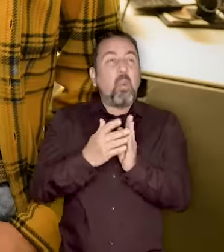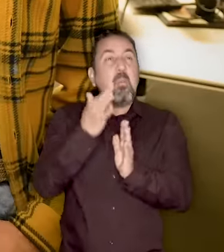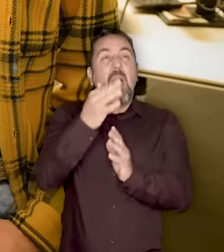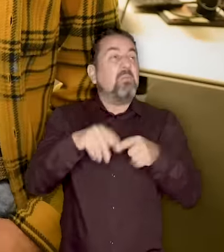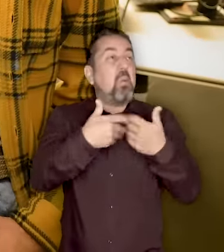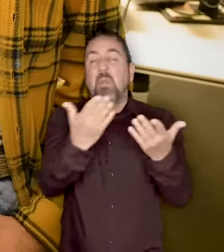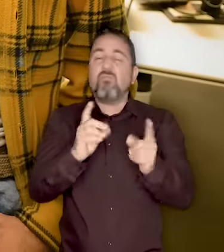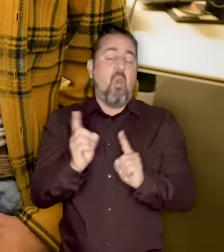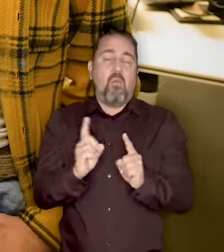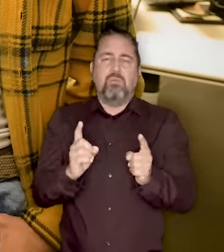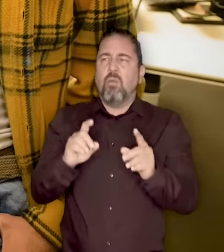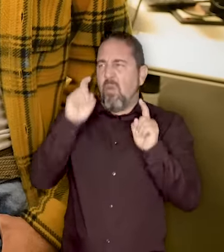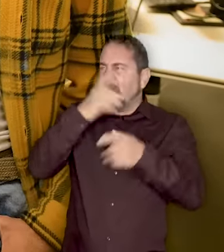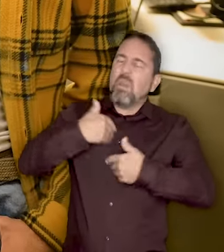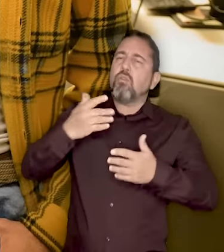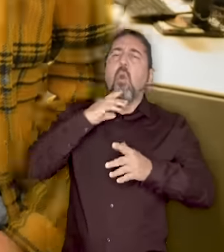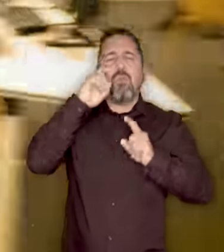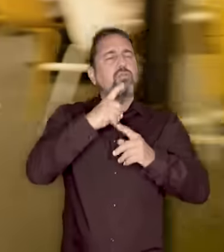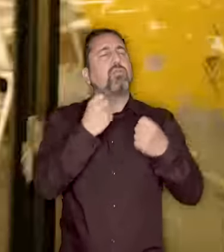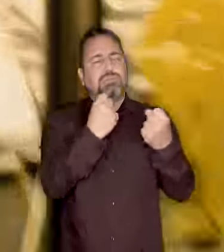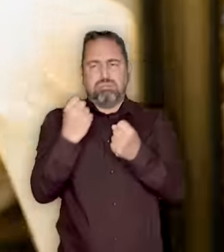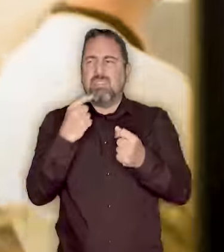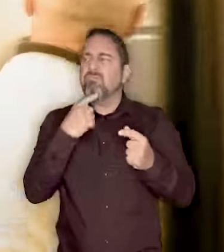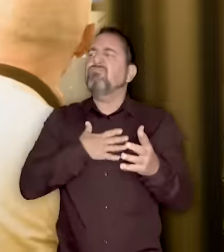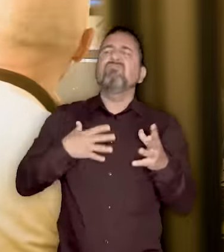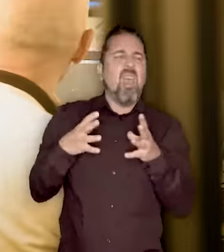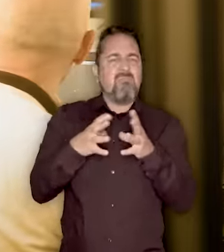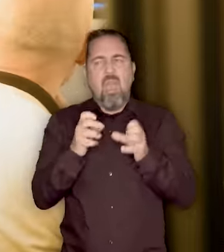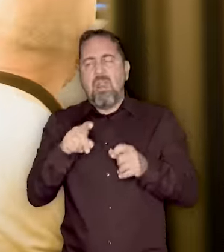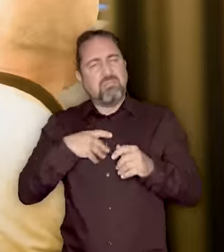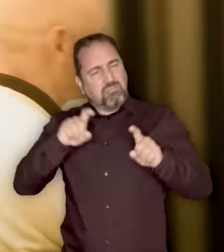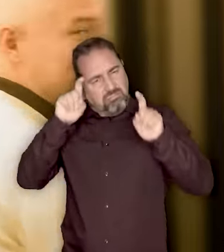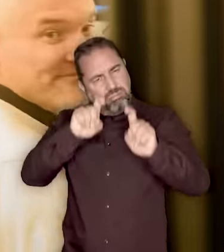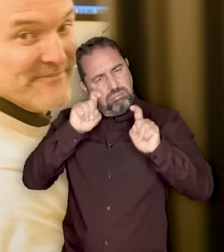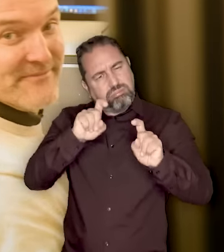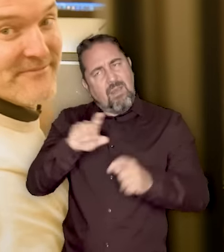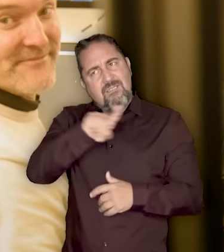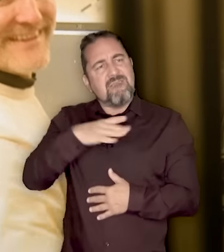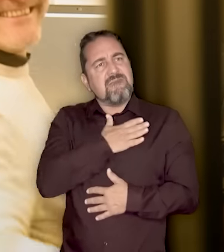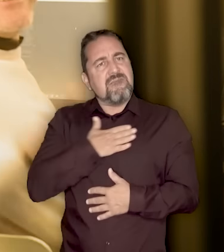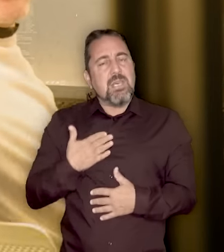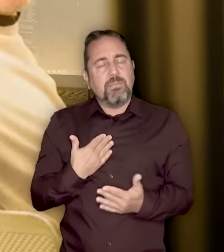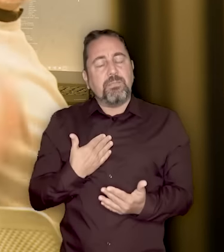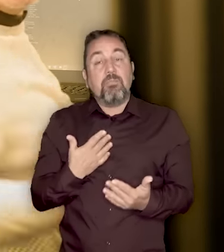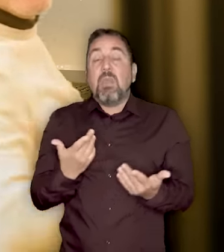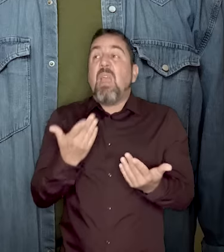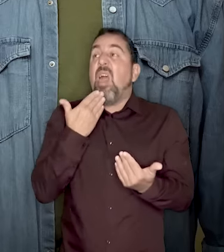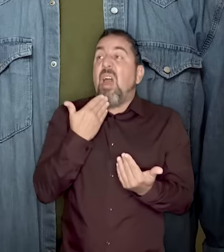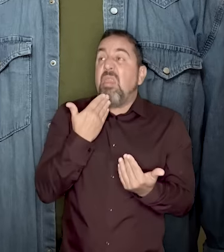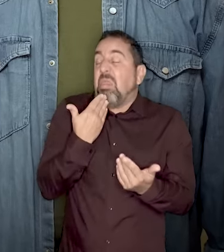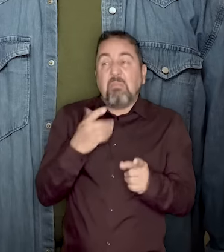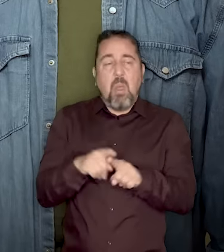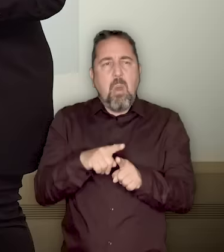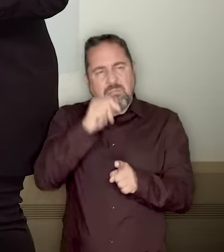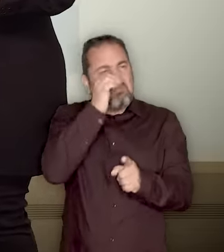más. No tienes cualquier profesor. Son docentes destacados del sector con muchas ganas de darte clase. No